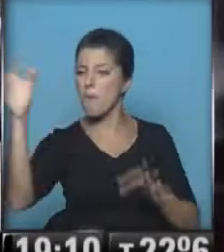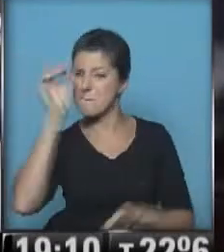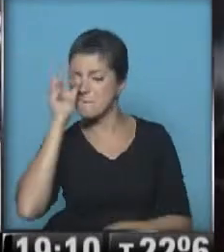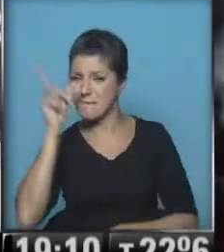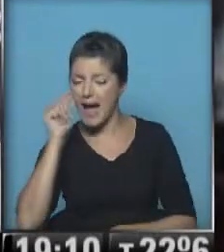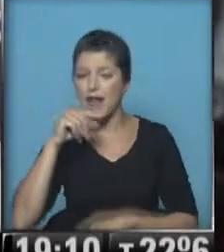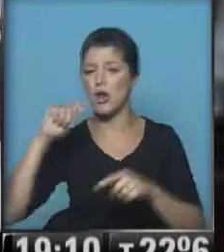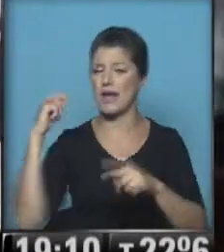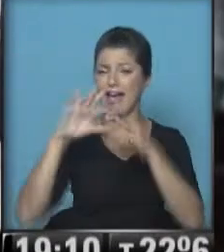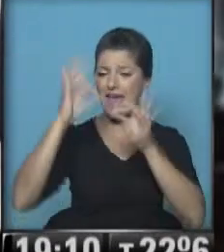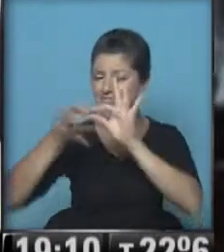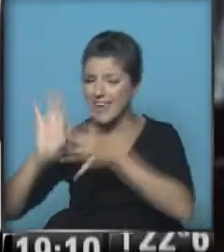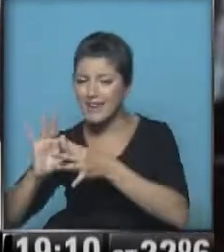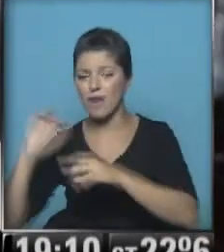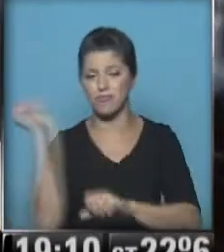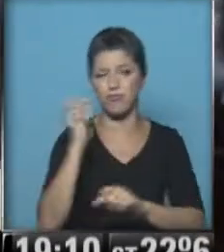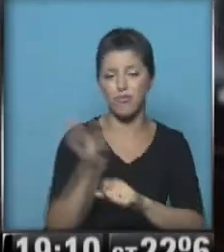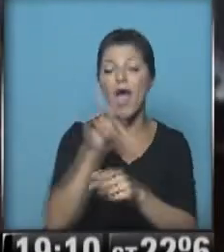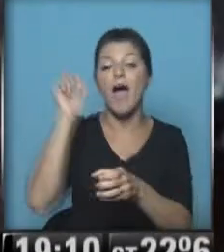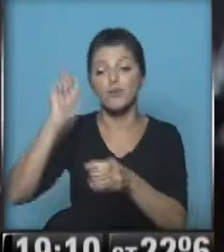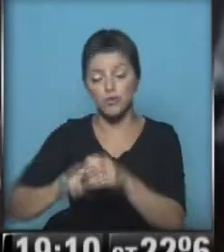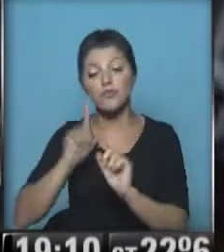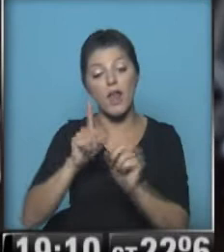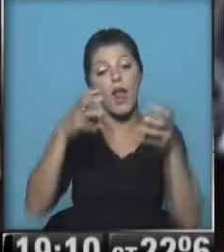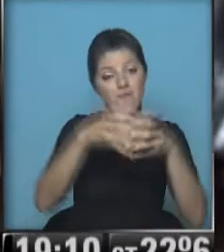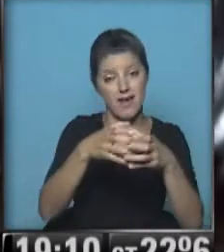a socios y a miembros de la barra oficial.